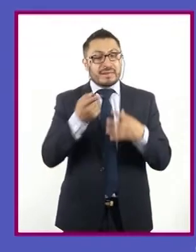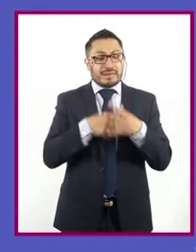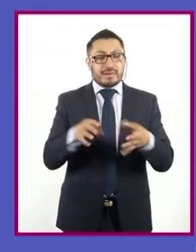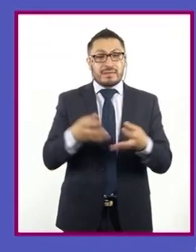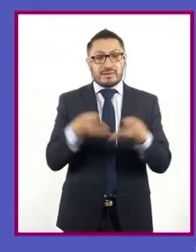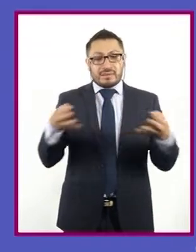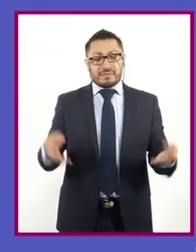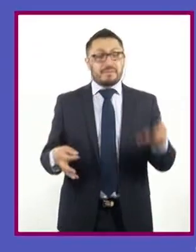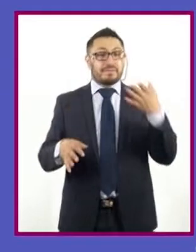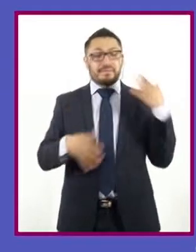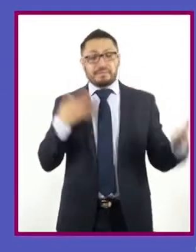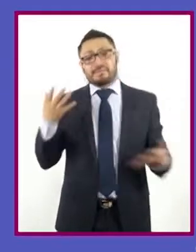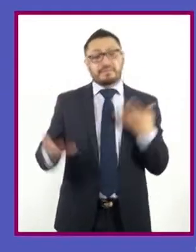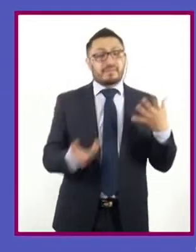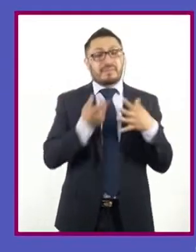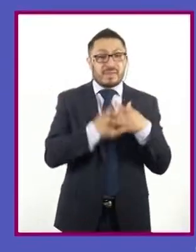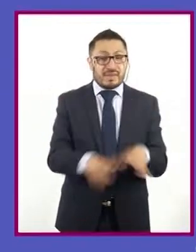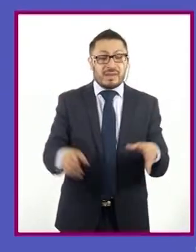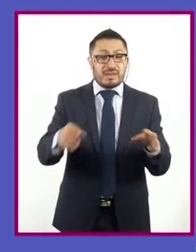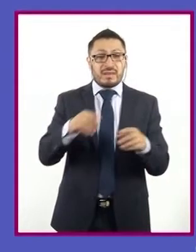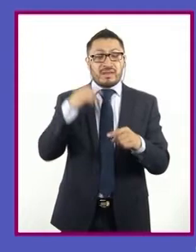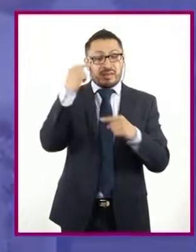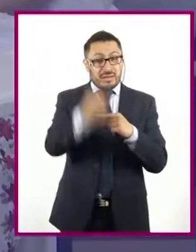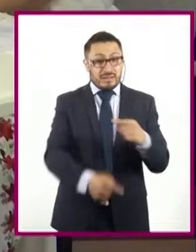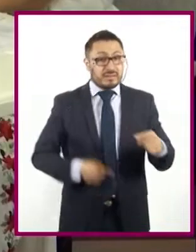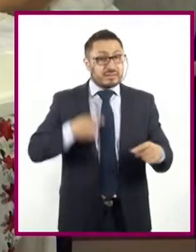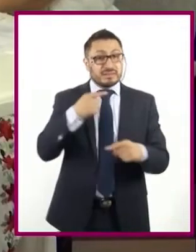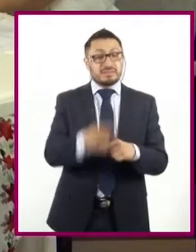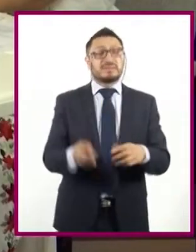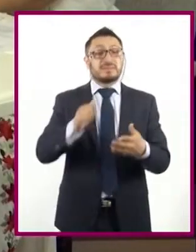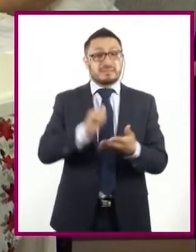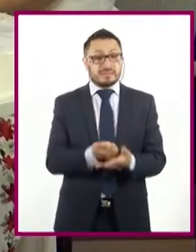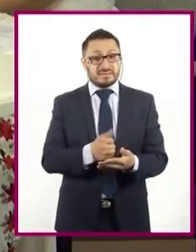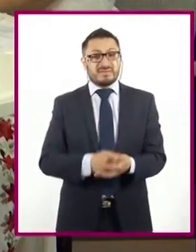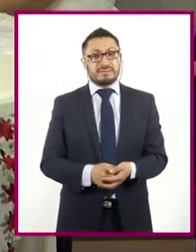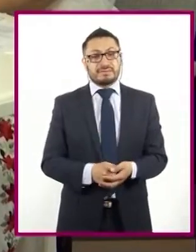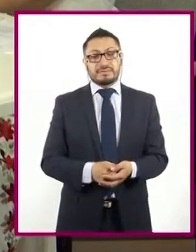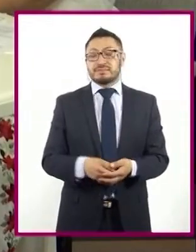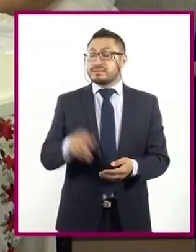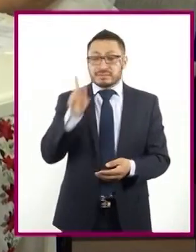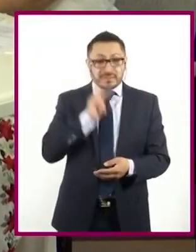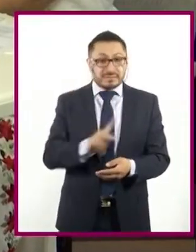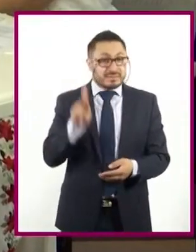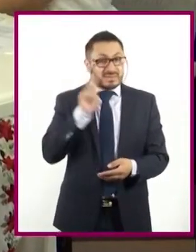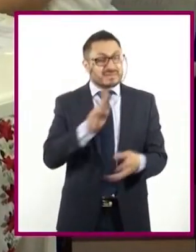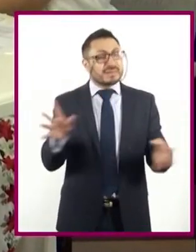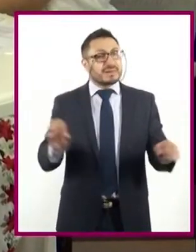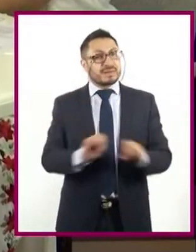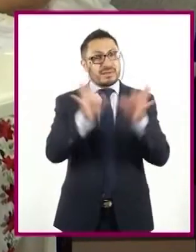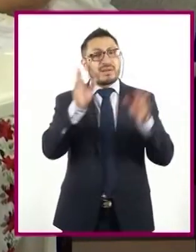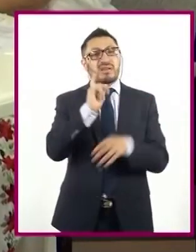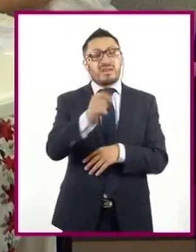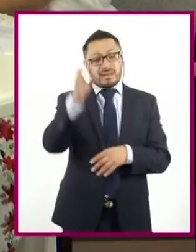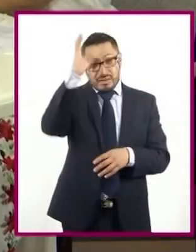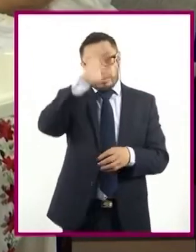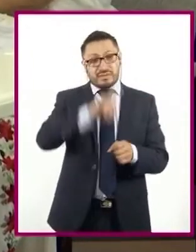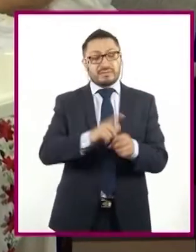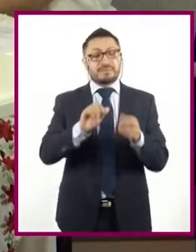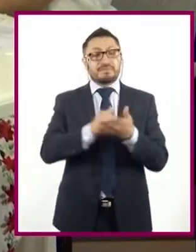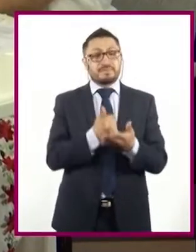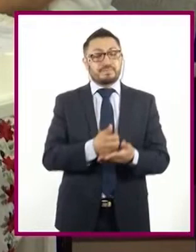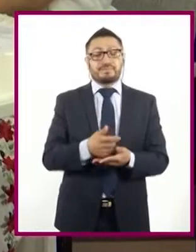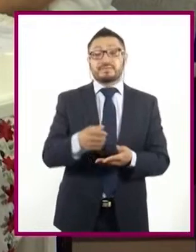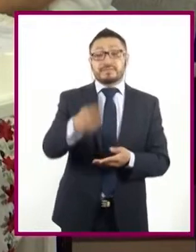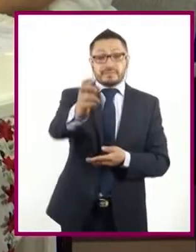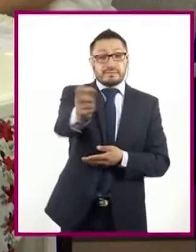celebra el comienzo del ciclo del arroz. A ver, aclaremos eso de cultura del arroz. ¿No te parece que